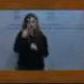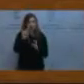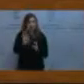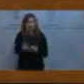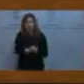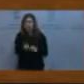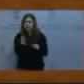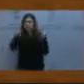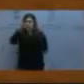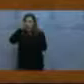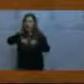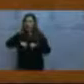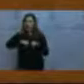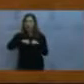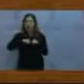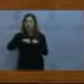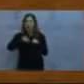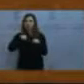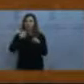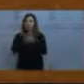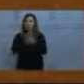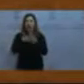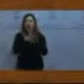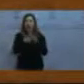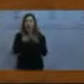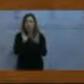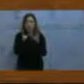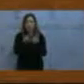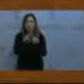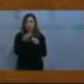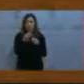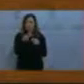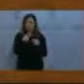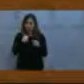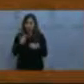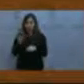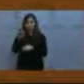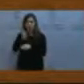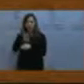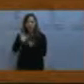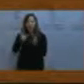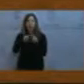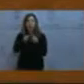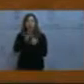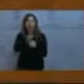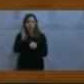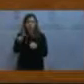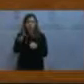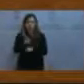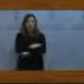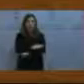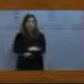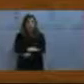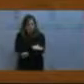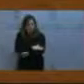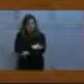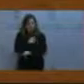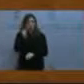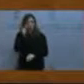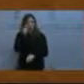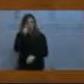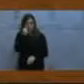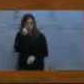político al que represento, al Partido Popular. El Gobierno del señor Javier Fernández y ustedes tuvieron el ofrecimiento